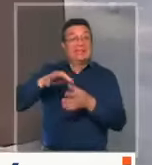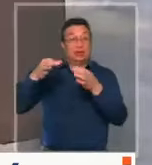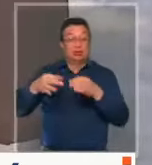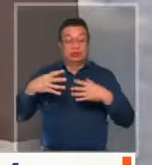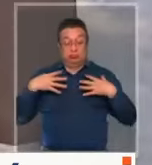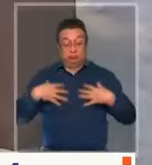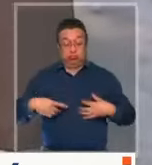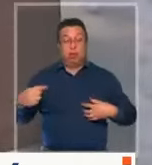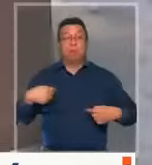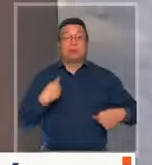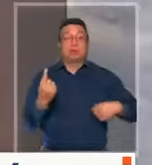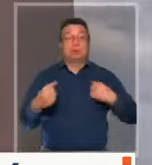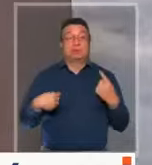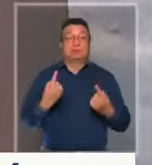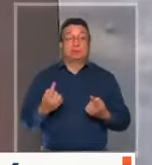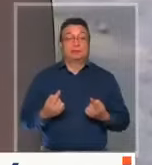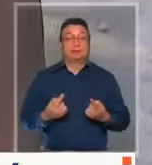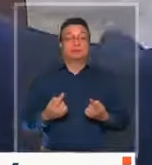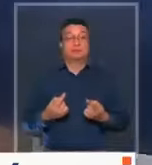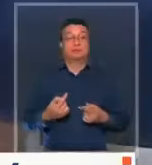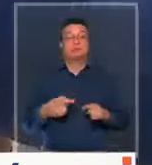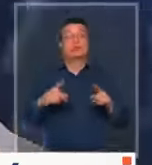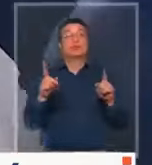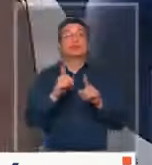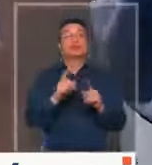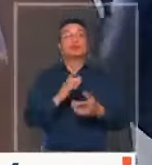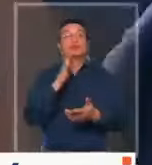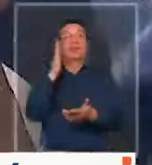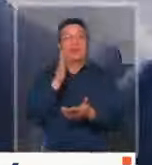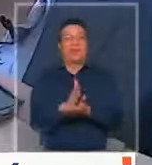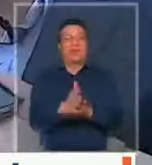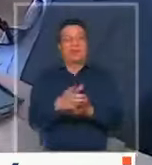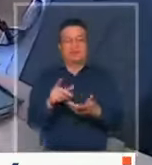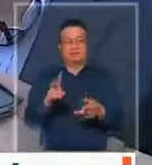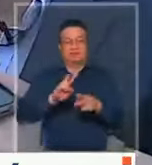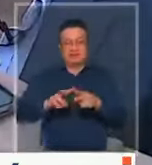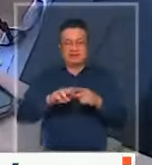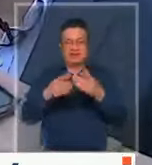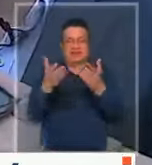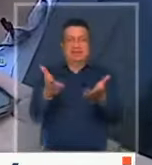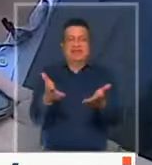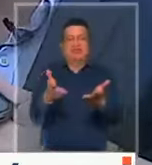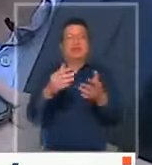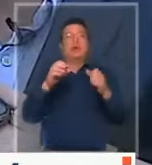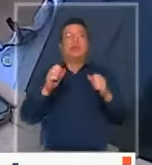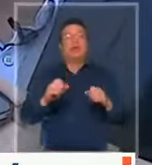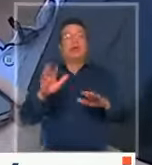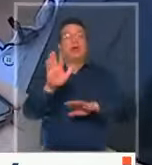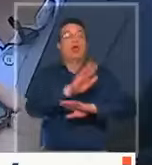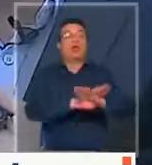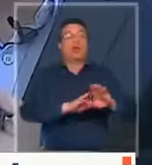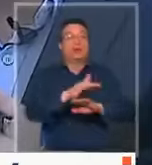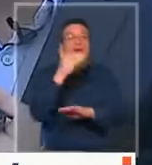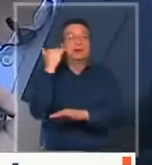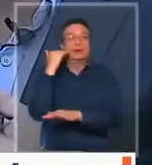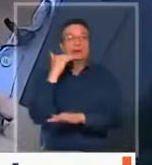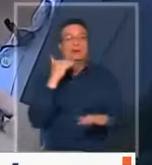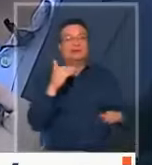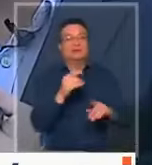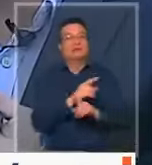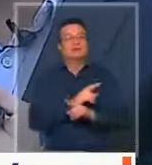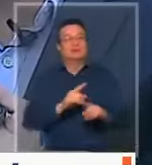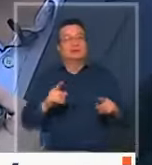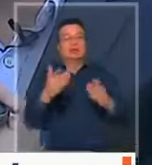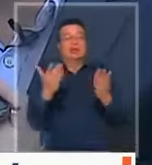cotonas antibalas. Es no tener que llegar a esto para poder dar protección a nuestras niñas y niños, en sus